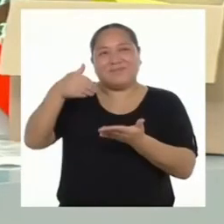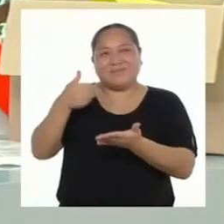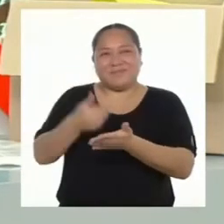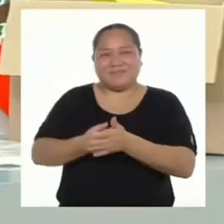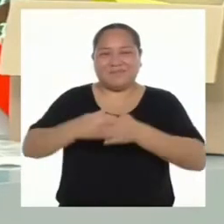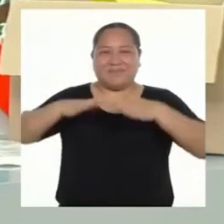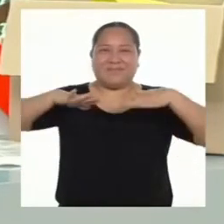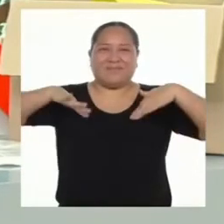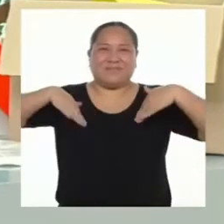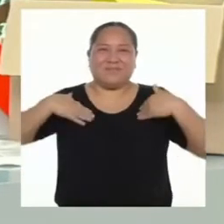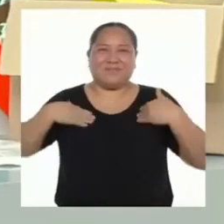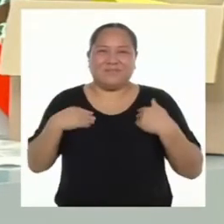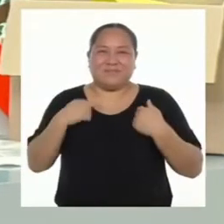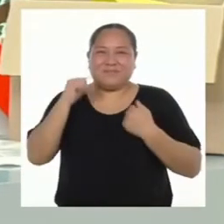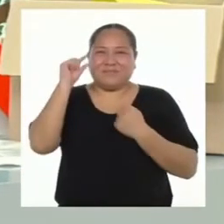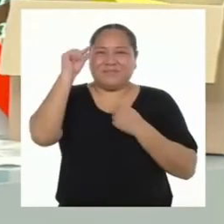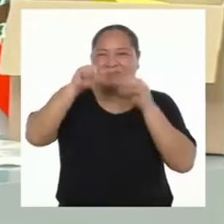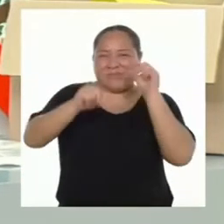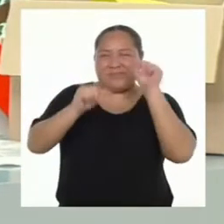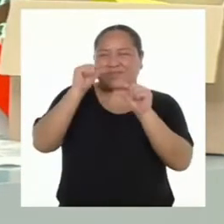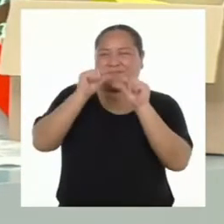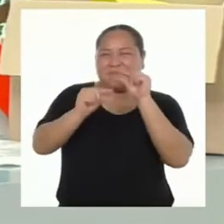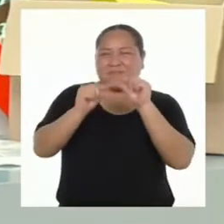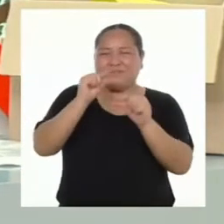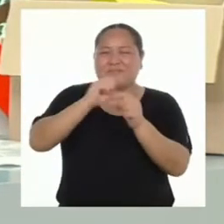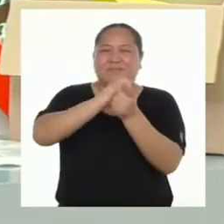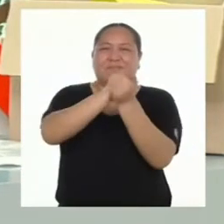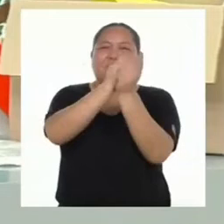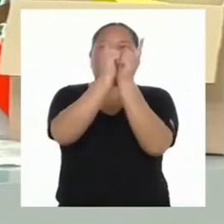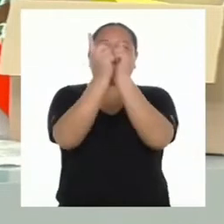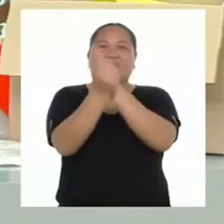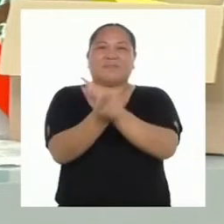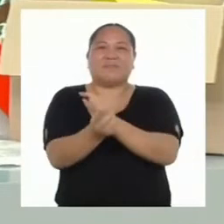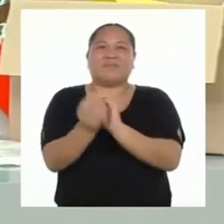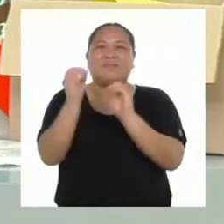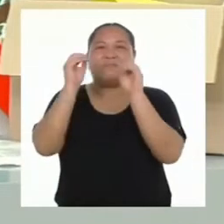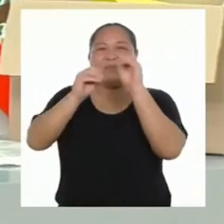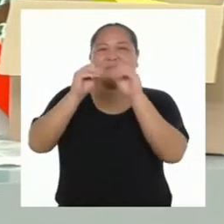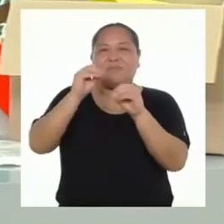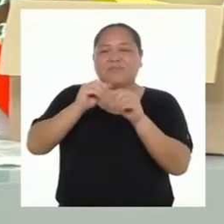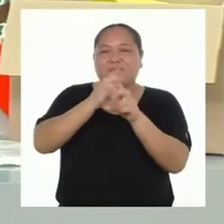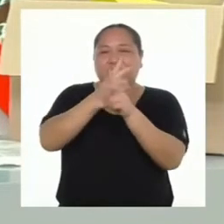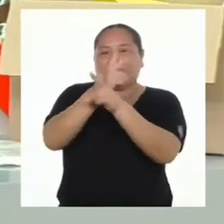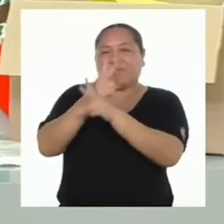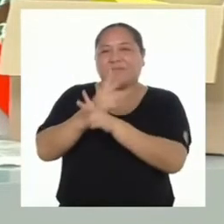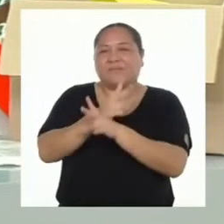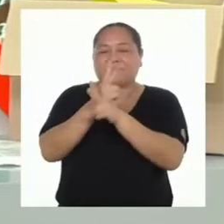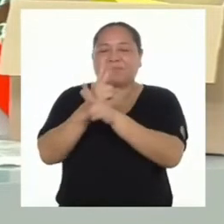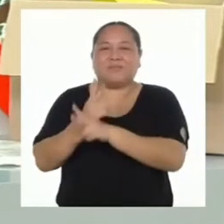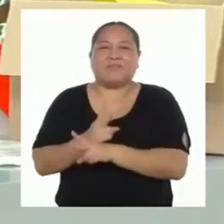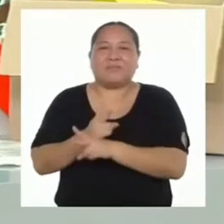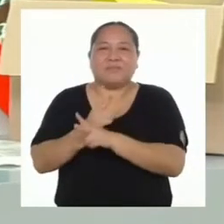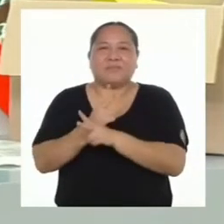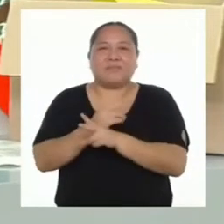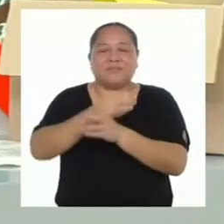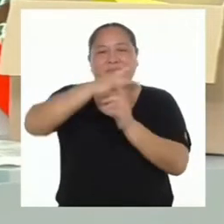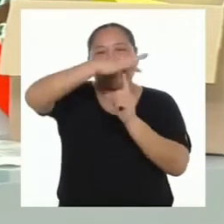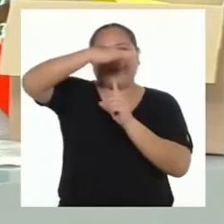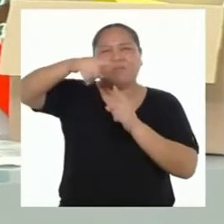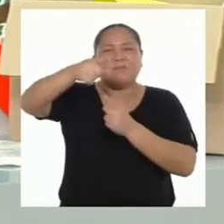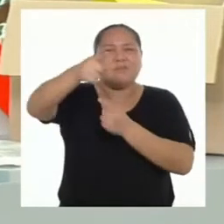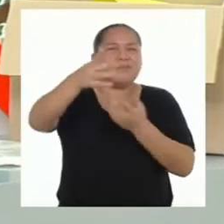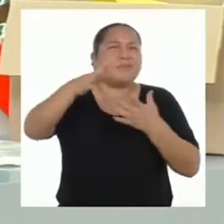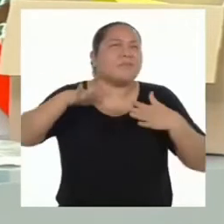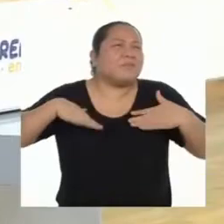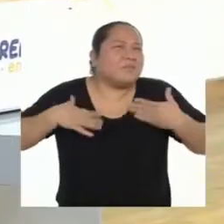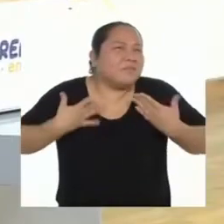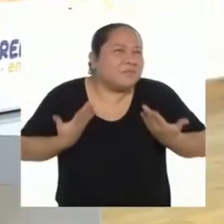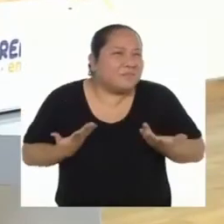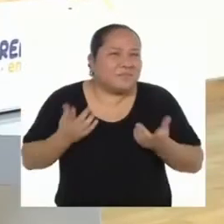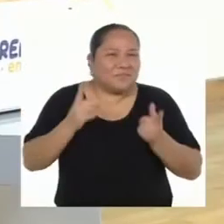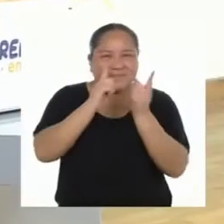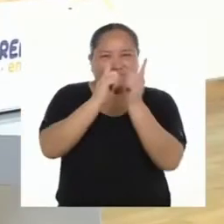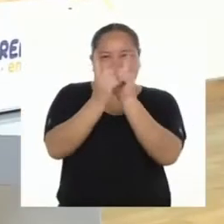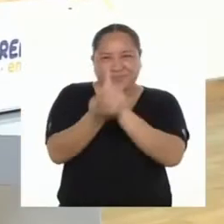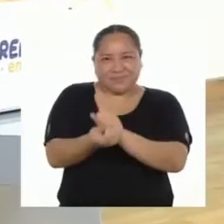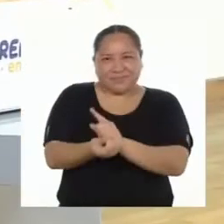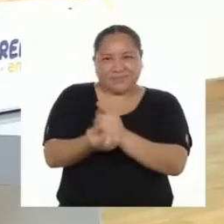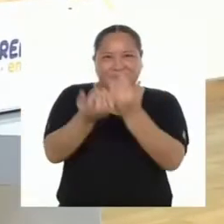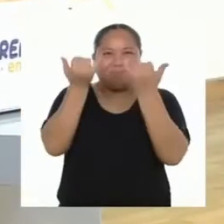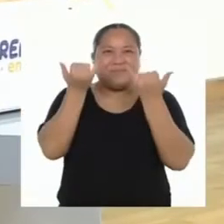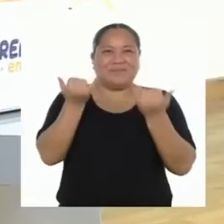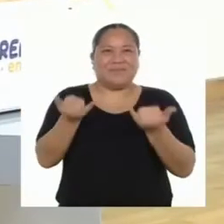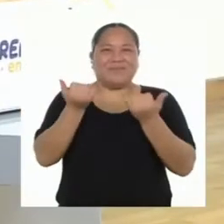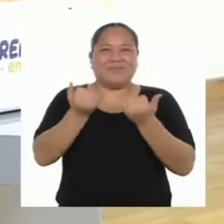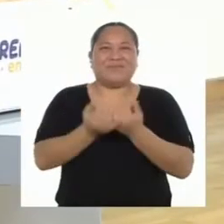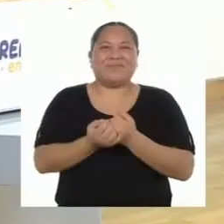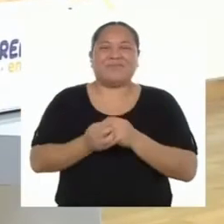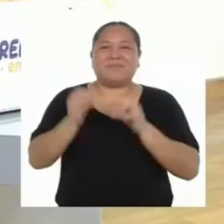realizar pequeños cambios que aporten a la conservación de nuestro ambiente. ¿Qué estarías dispuesto a cambiar?